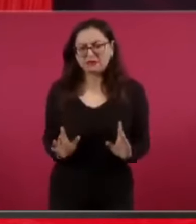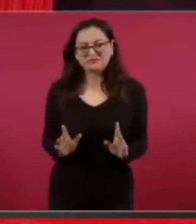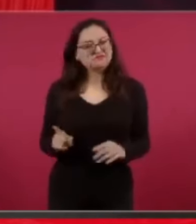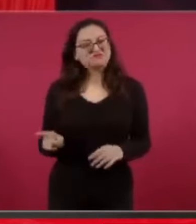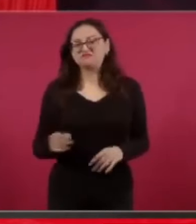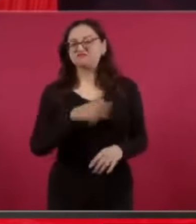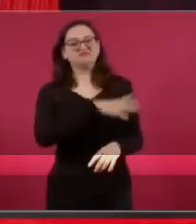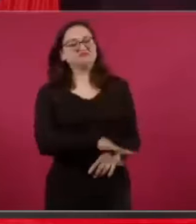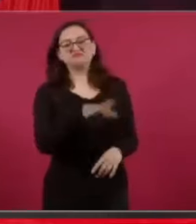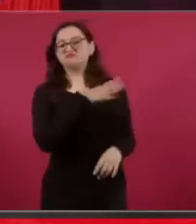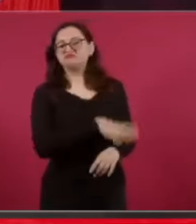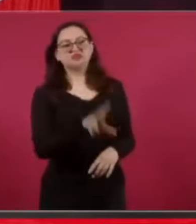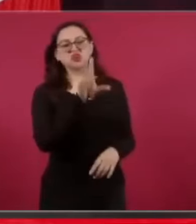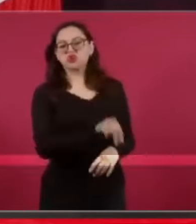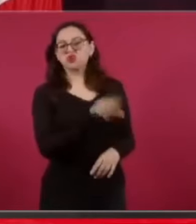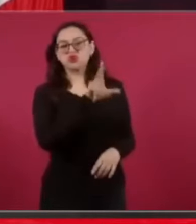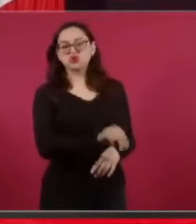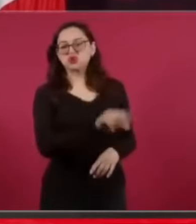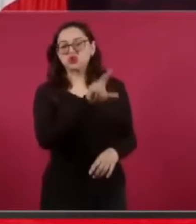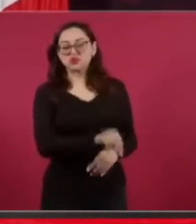Y además